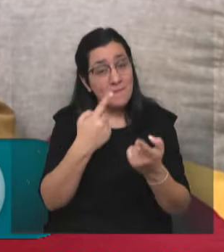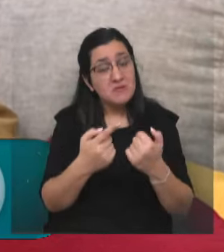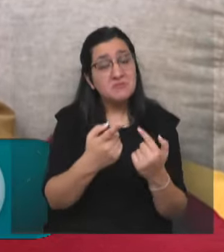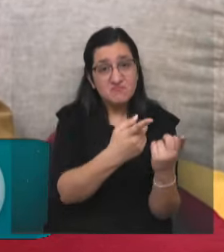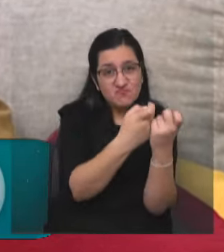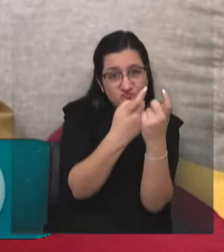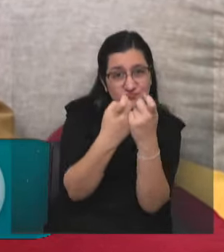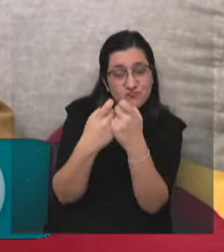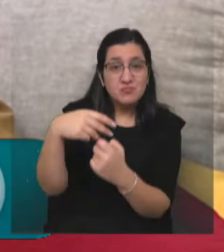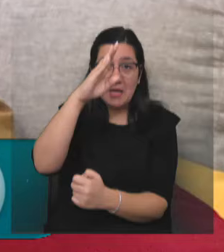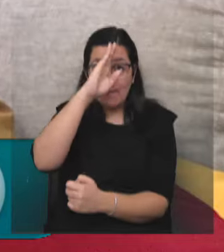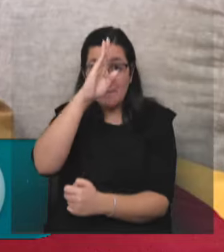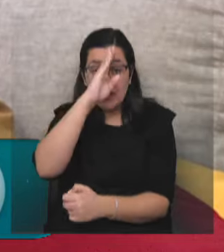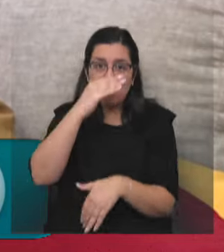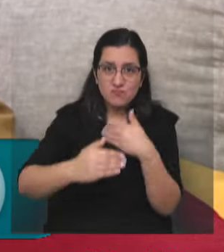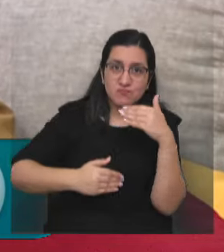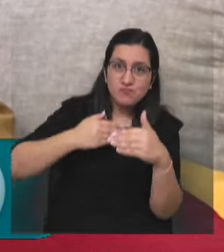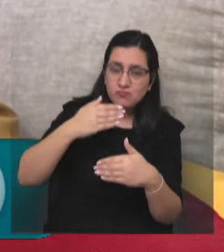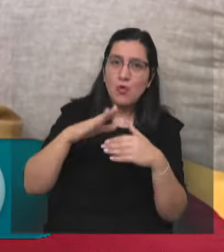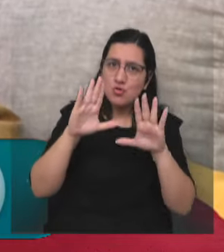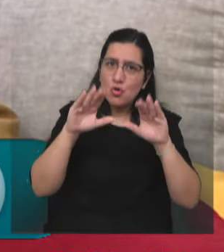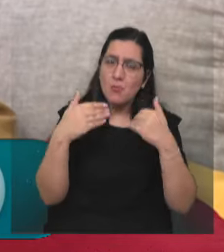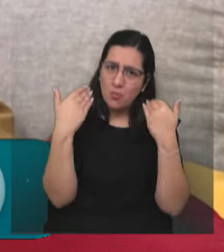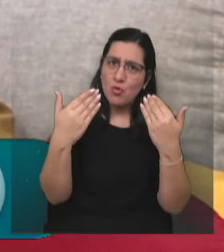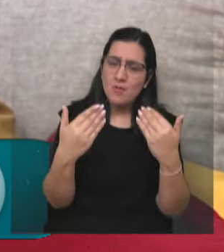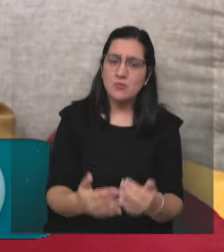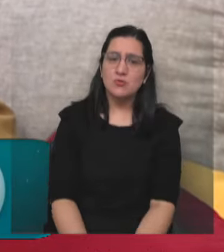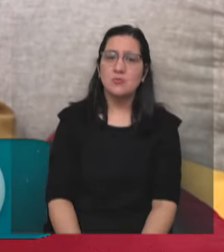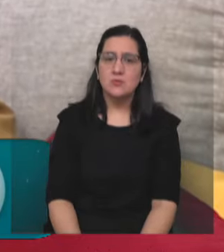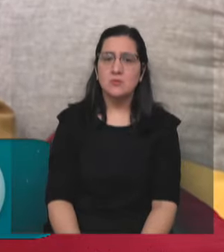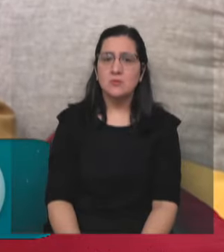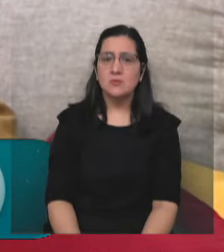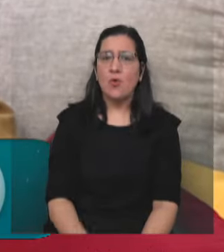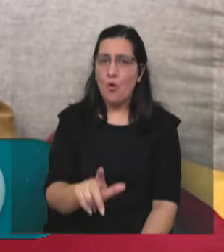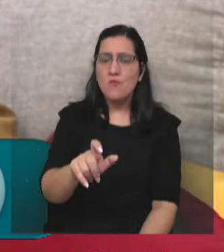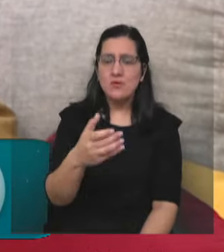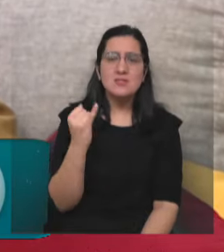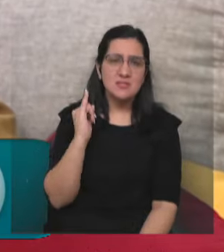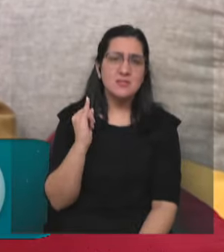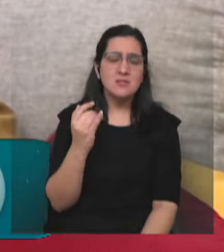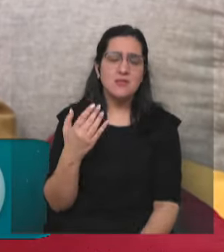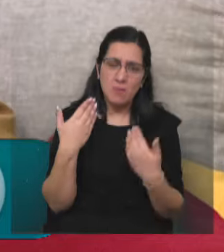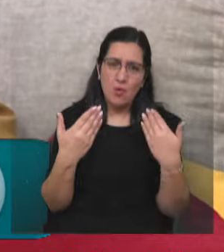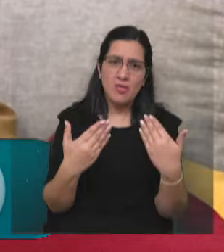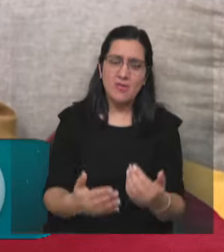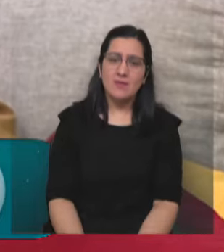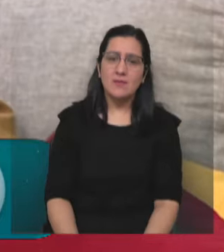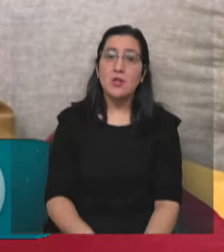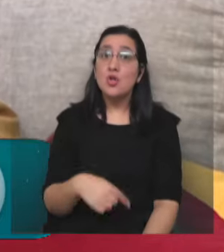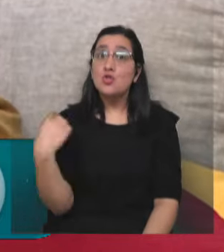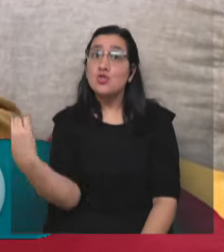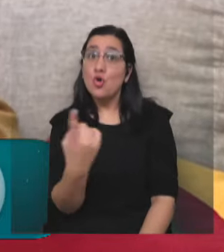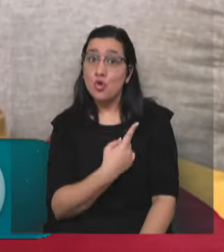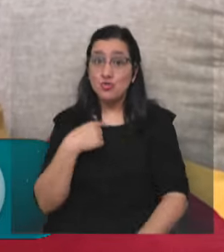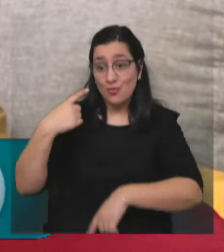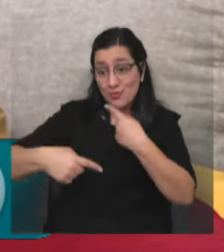aprendizaje que, pasando ese camino, todos podemos hacerlo, sin lugar a duda. Es más, digo, todos estamos aprendiendo.